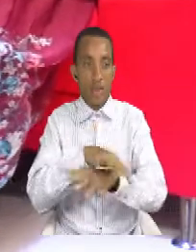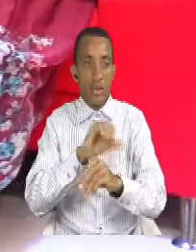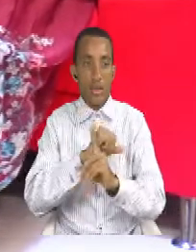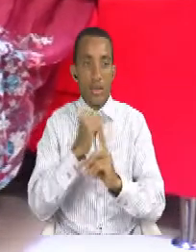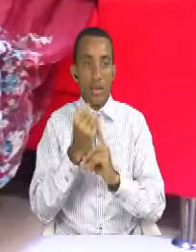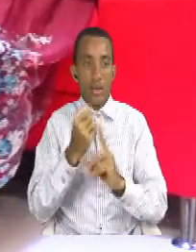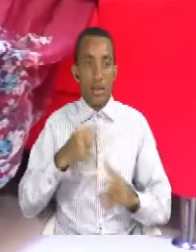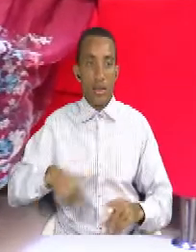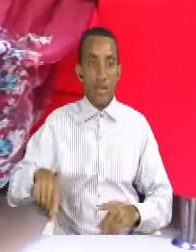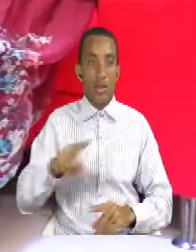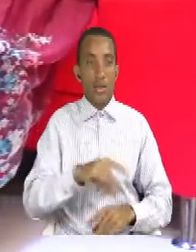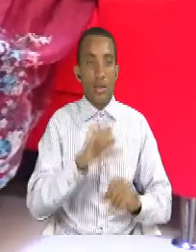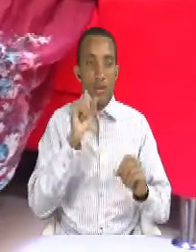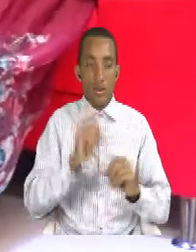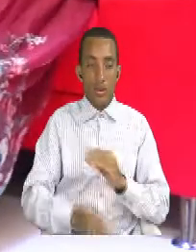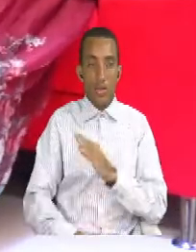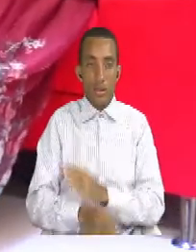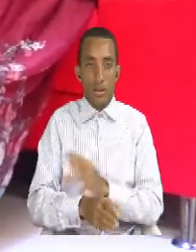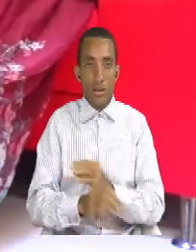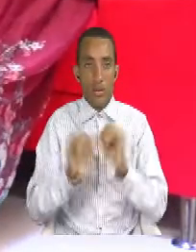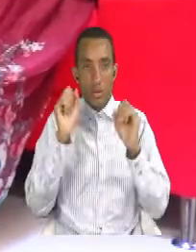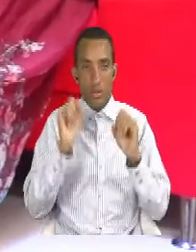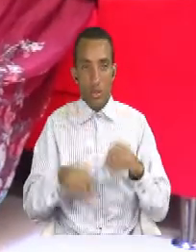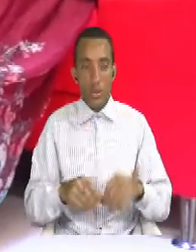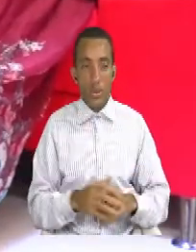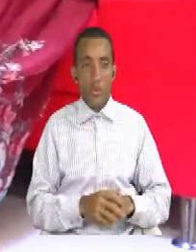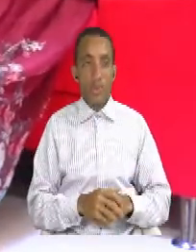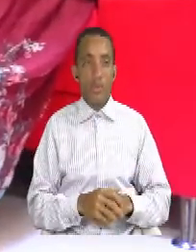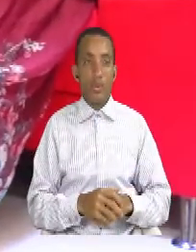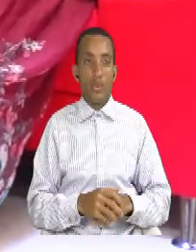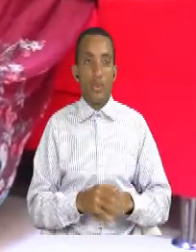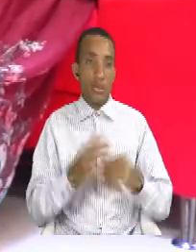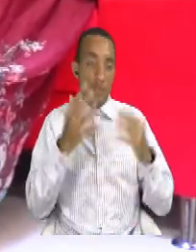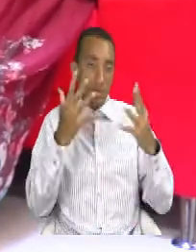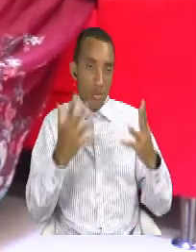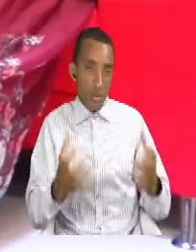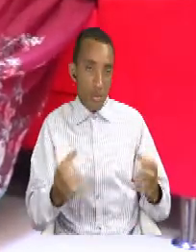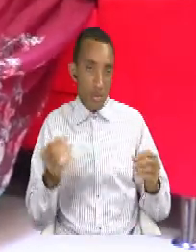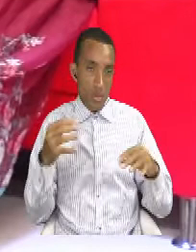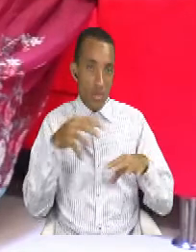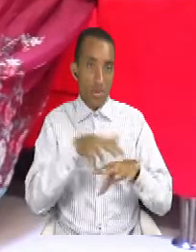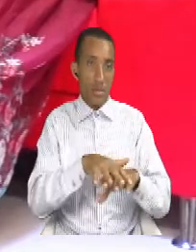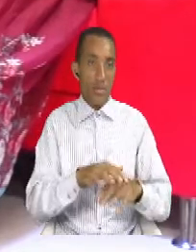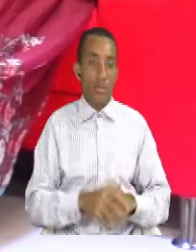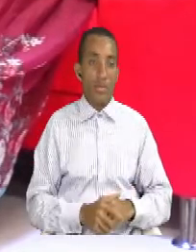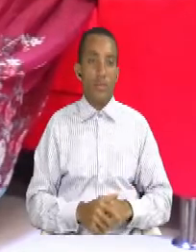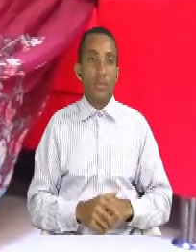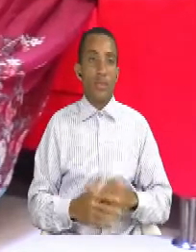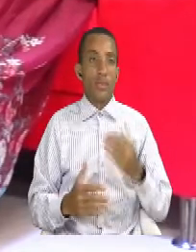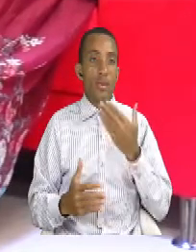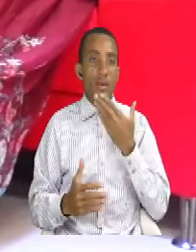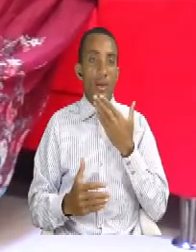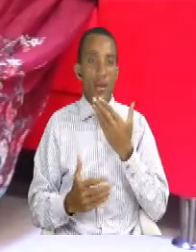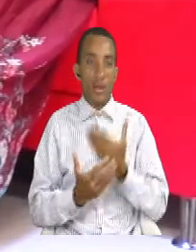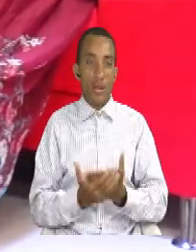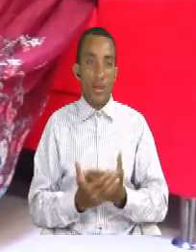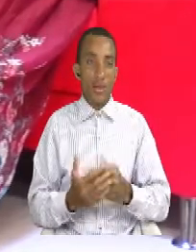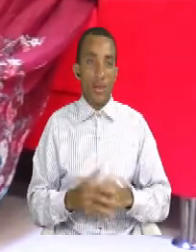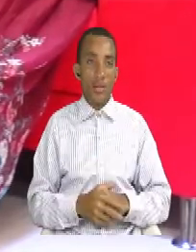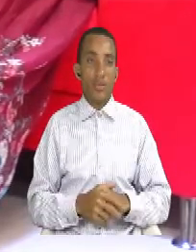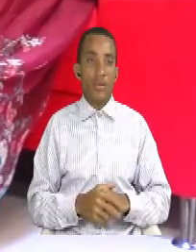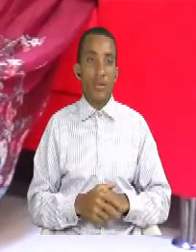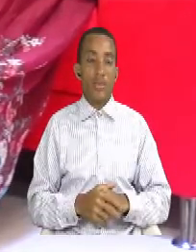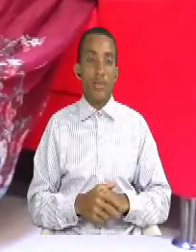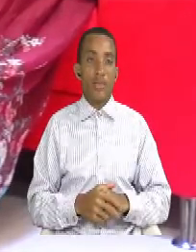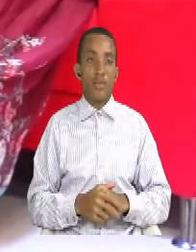televidentes para que los sigan si quieren pertenecer a esta campaña, si se quieren vincular a esta campaña por la vida. Gracias, Kiara.